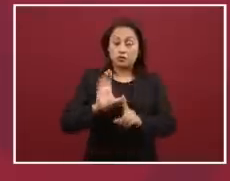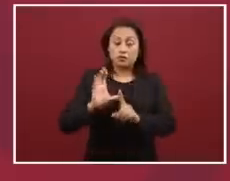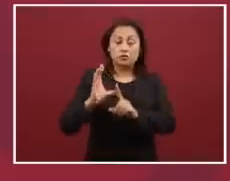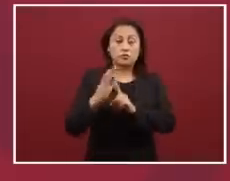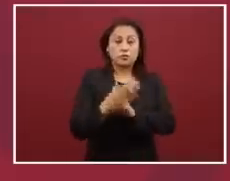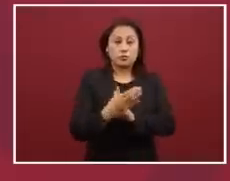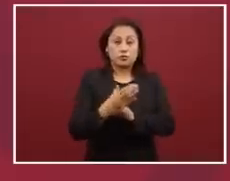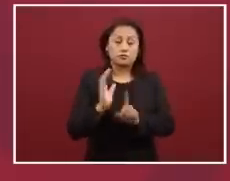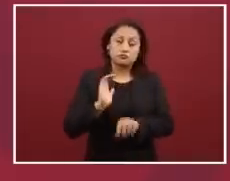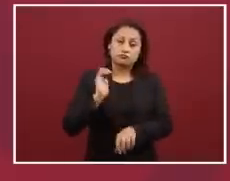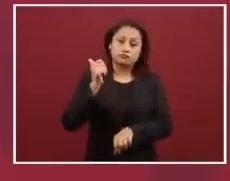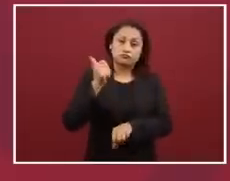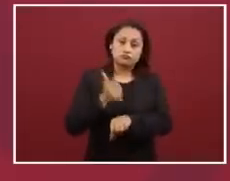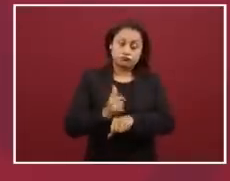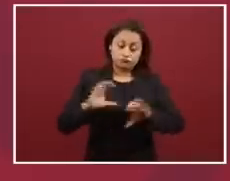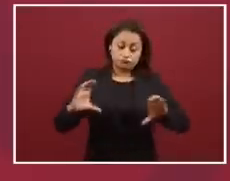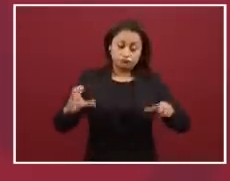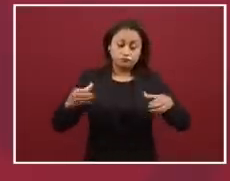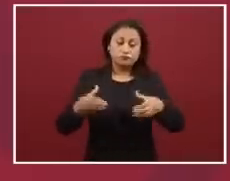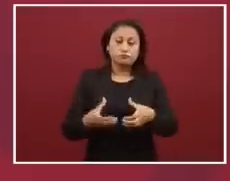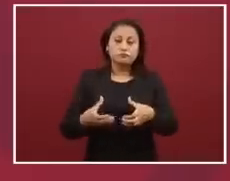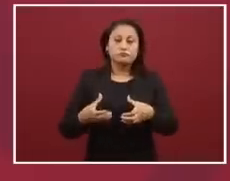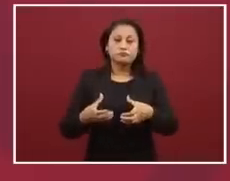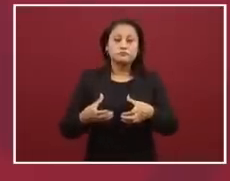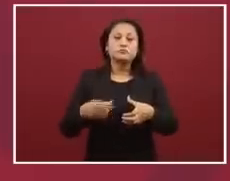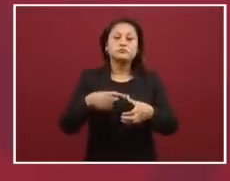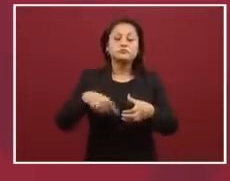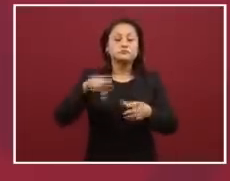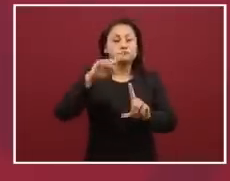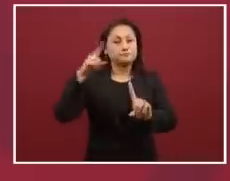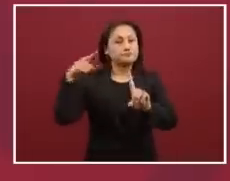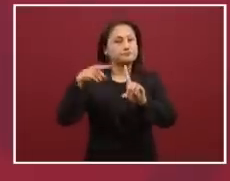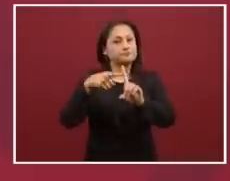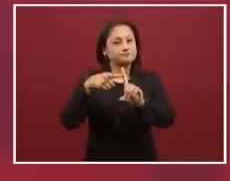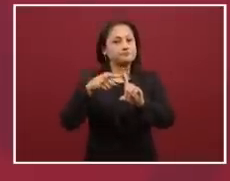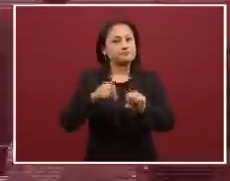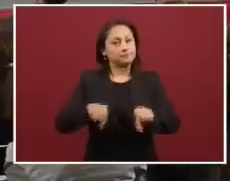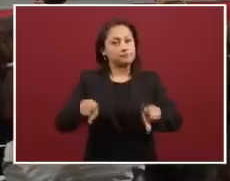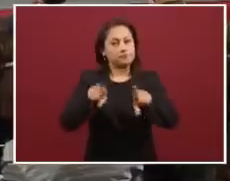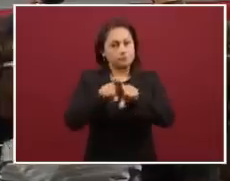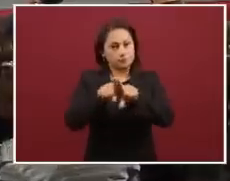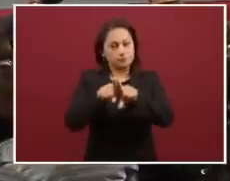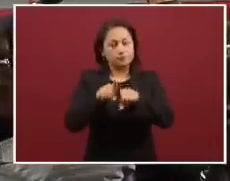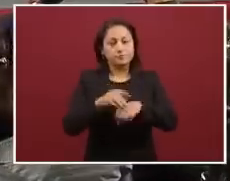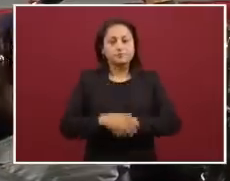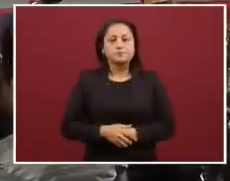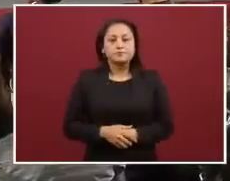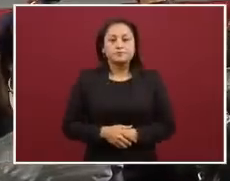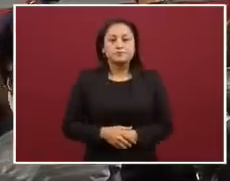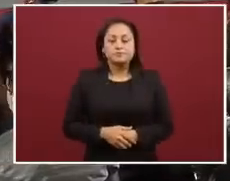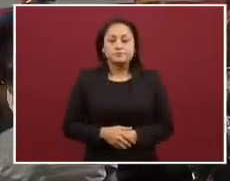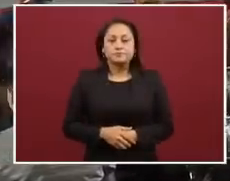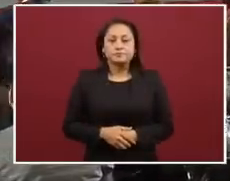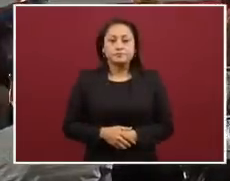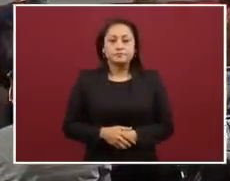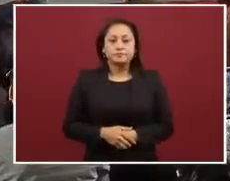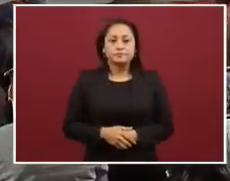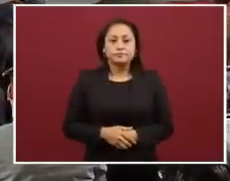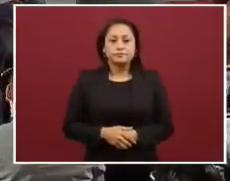constituyó con este propósito. Y hemos invitado